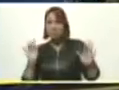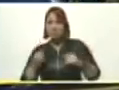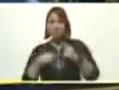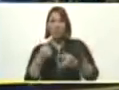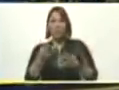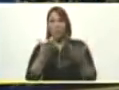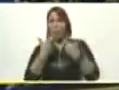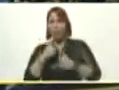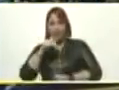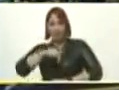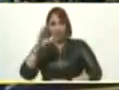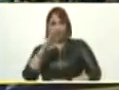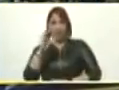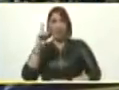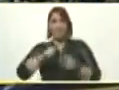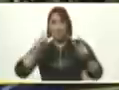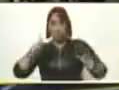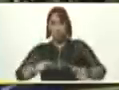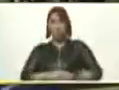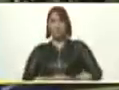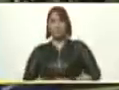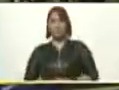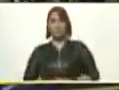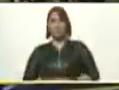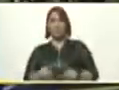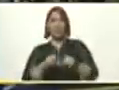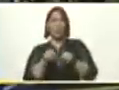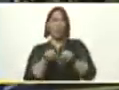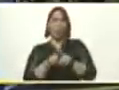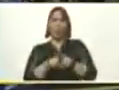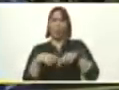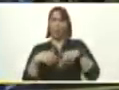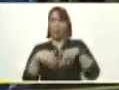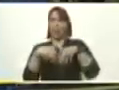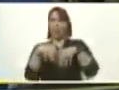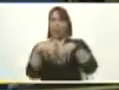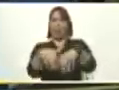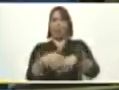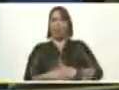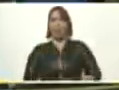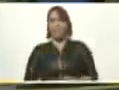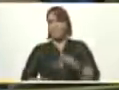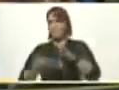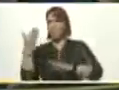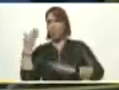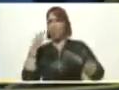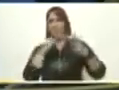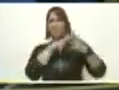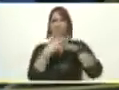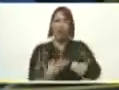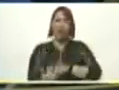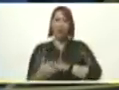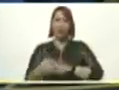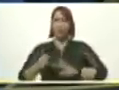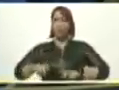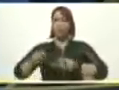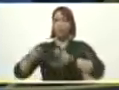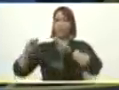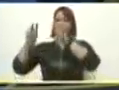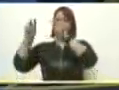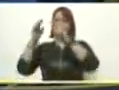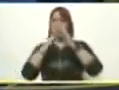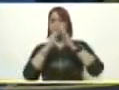me cuentan aquí en Caracas que la gente era como una procesión regresando a sus barrios subiendo a los barrios